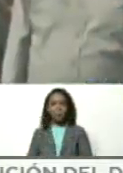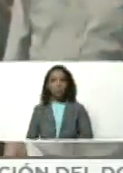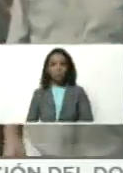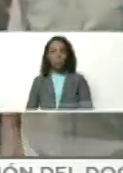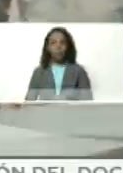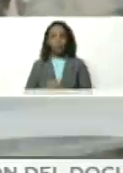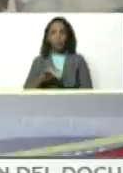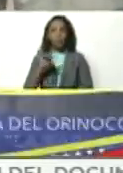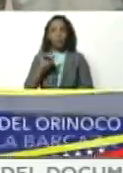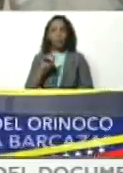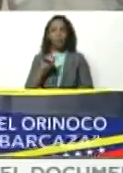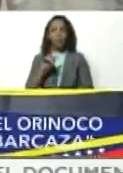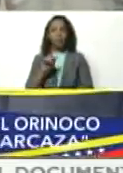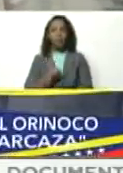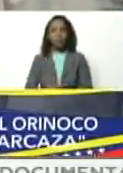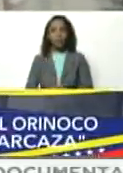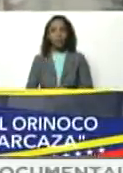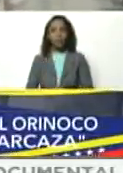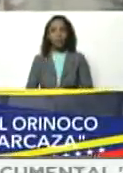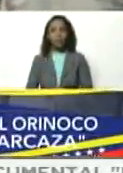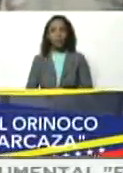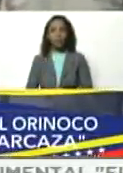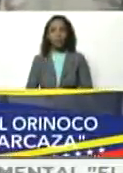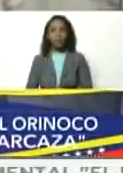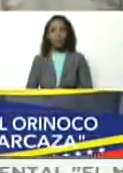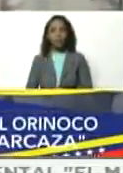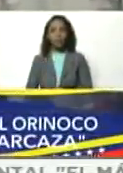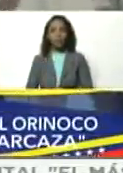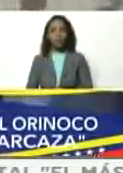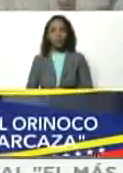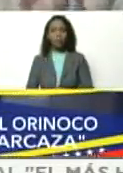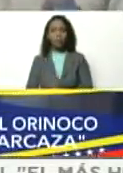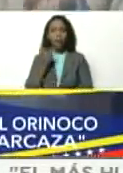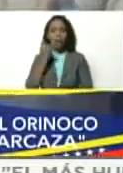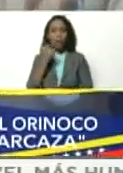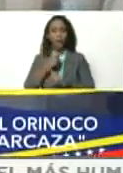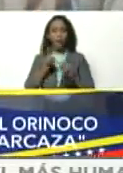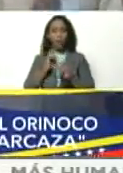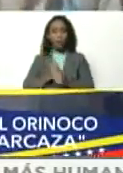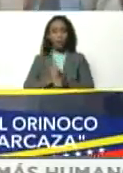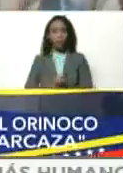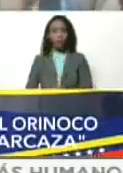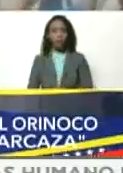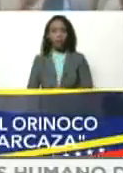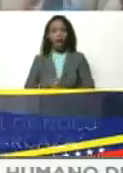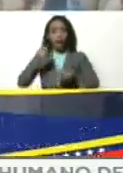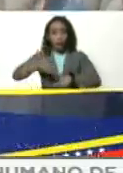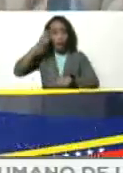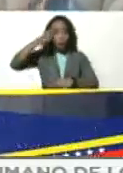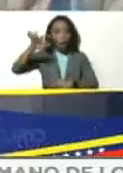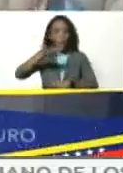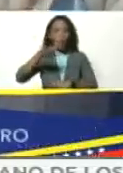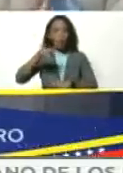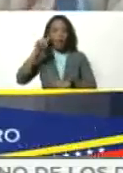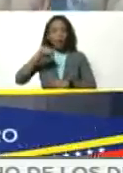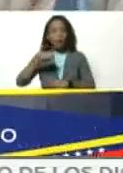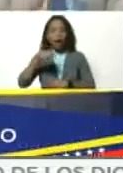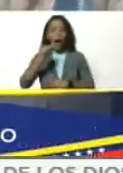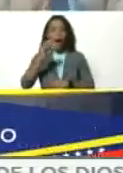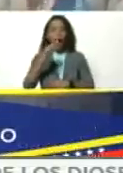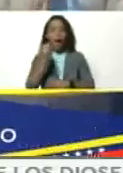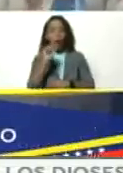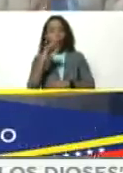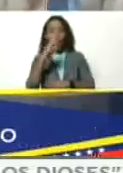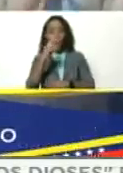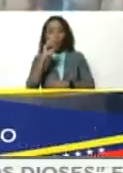Yaquerara Maguaraotuma, Aidamo presidente Nicolás Maduro, desde el pueblo de Araguaimujo, en